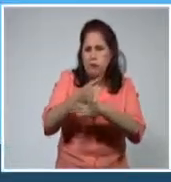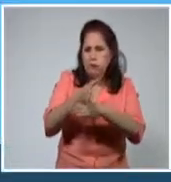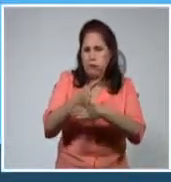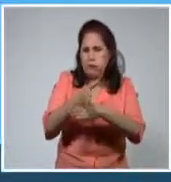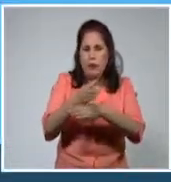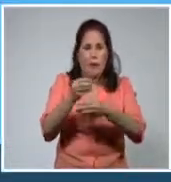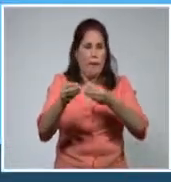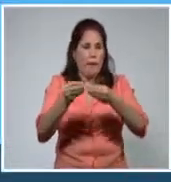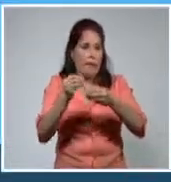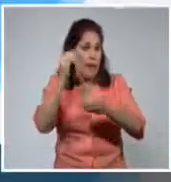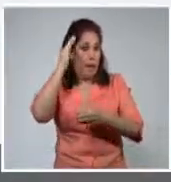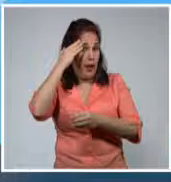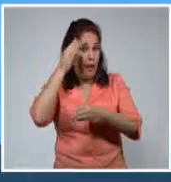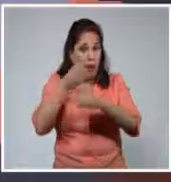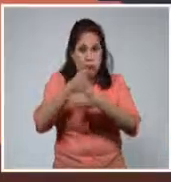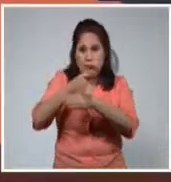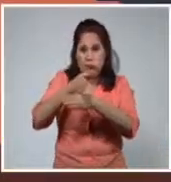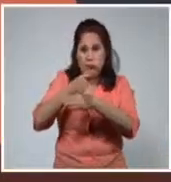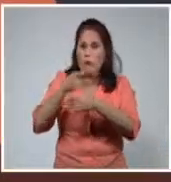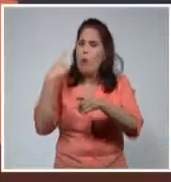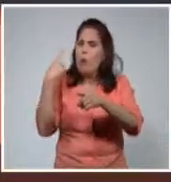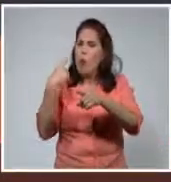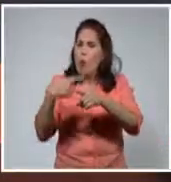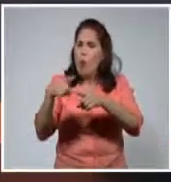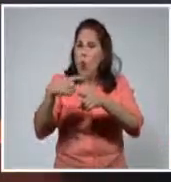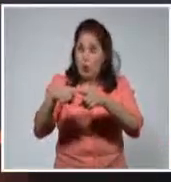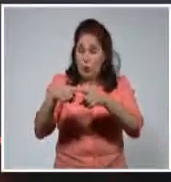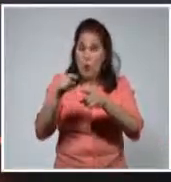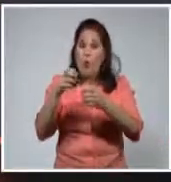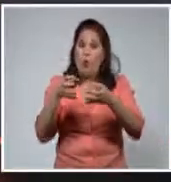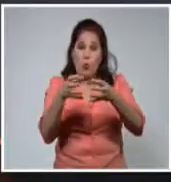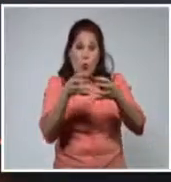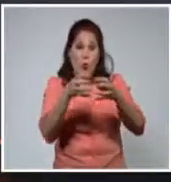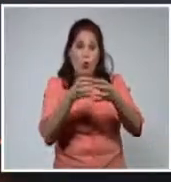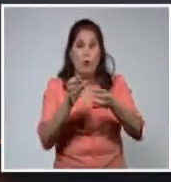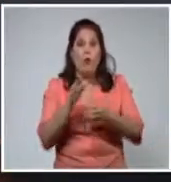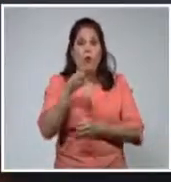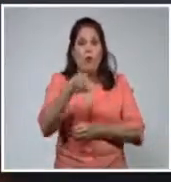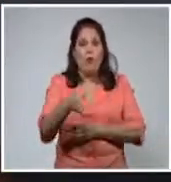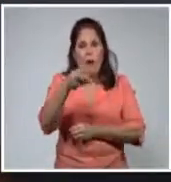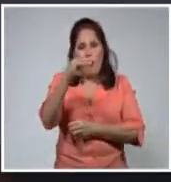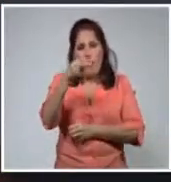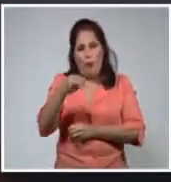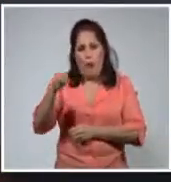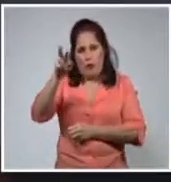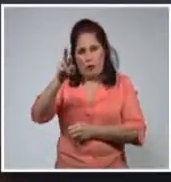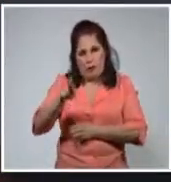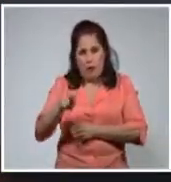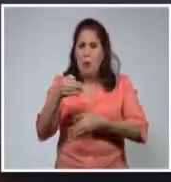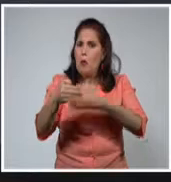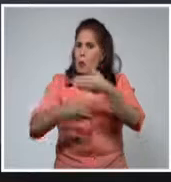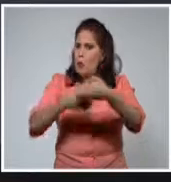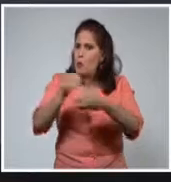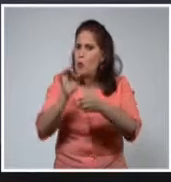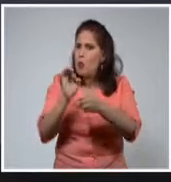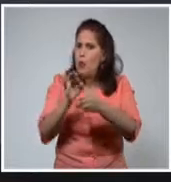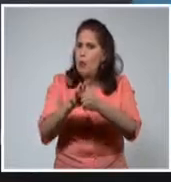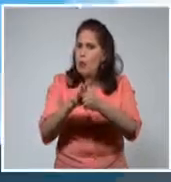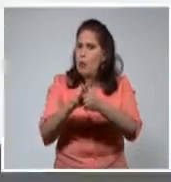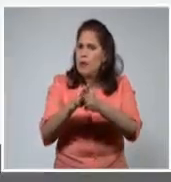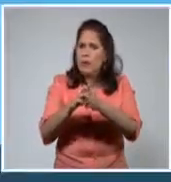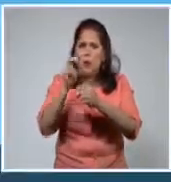3500 años después, un grupo del norte de Sudamérica migró hasta Puerto Rico. Ese proceso dio inicio a la